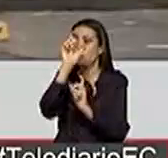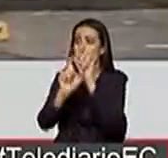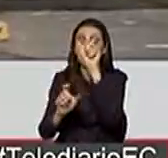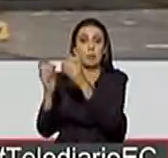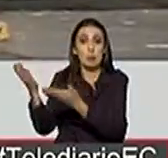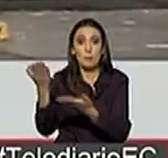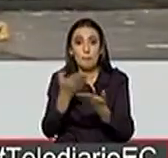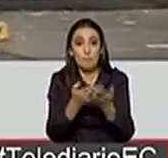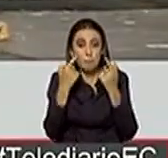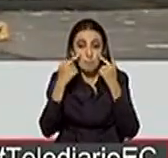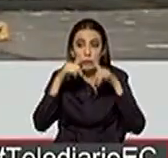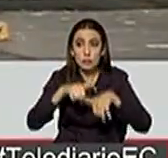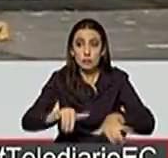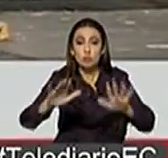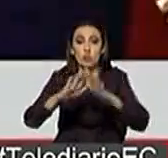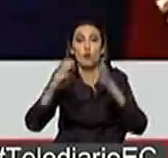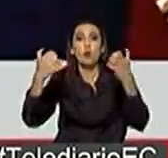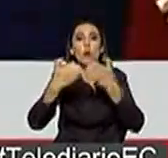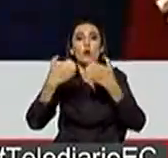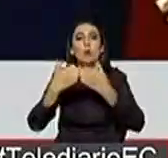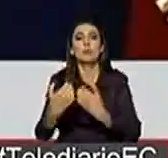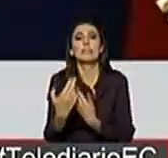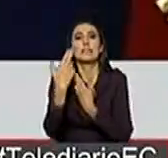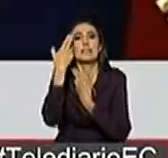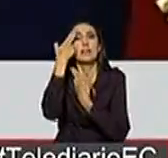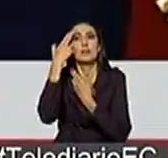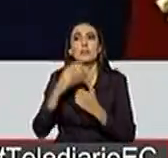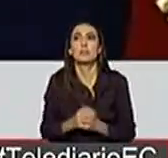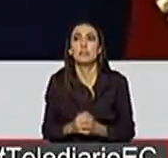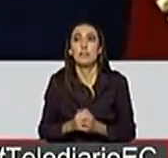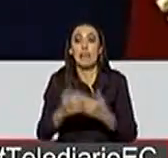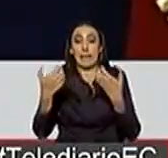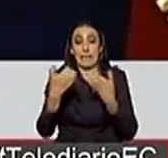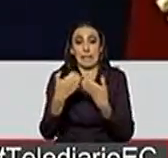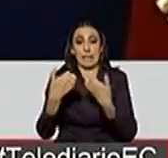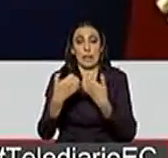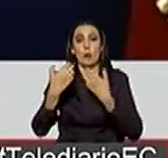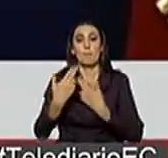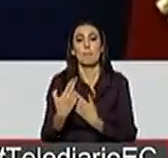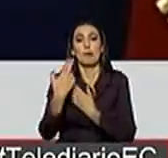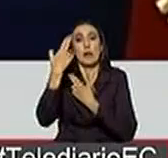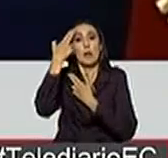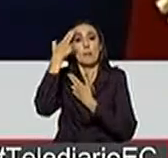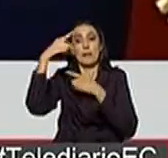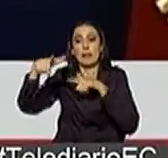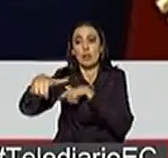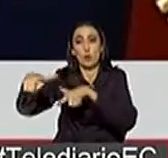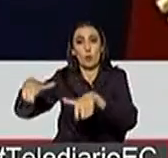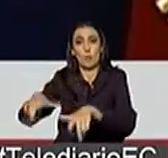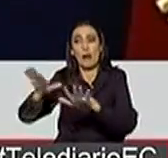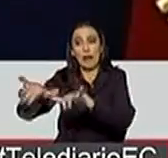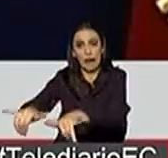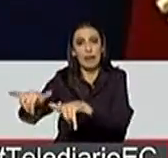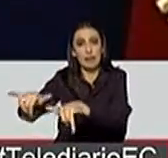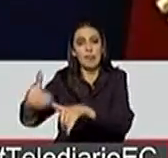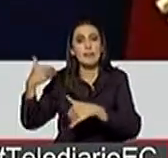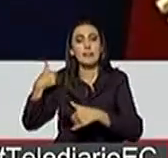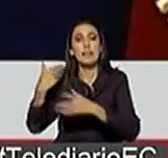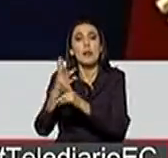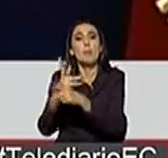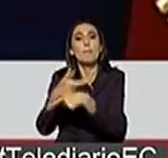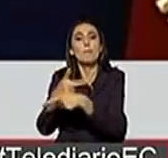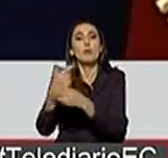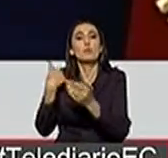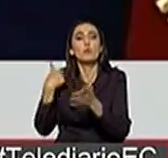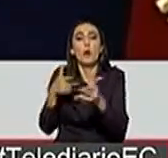un cuartel militar en la capital la balbina es un cuartel militar en donde se encuentra material bélico es un cuartel militar en donde hay